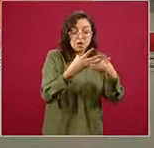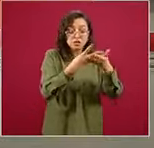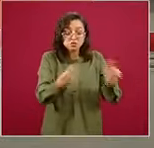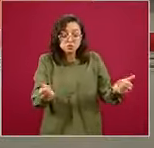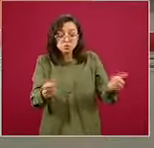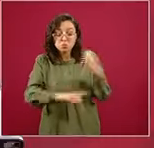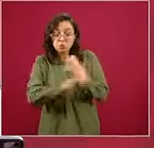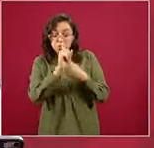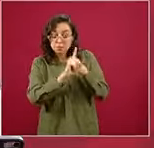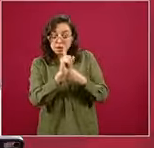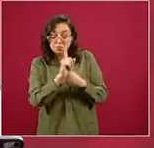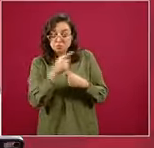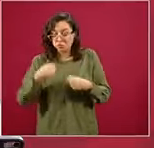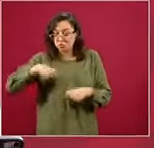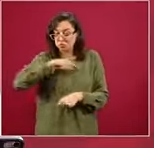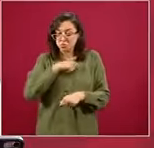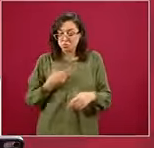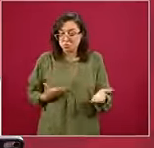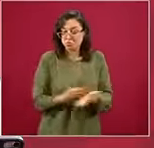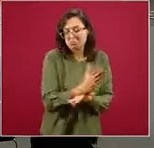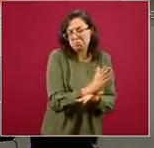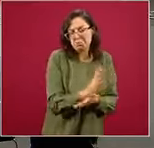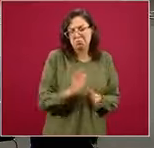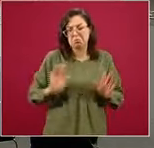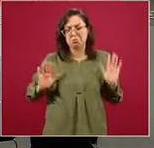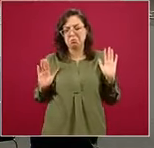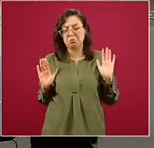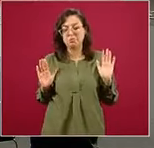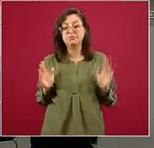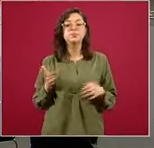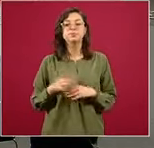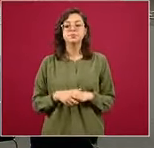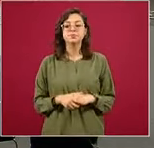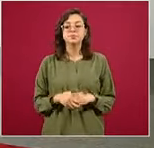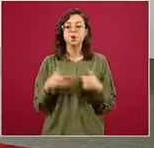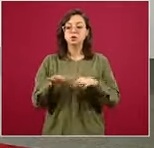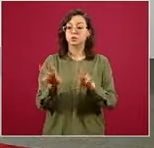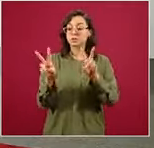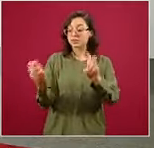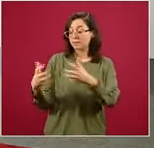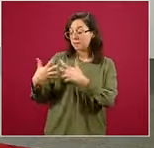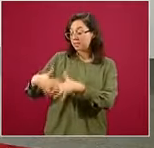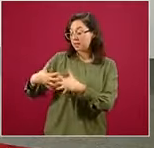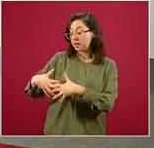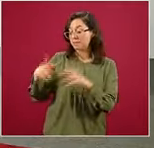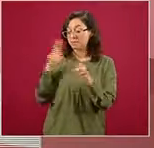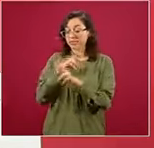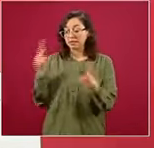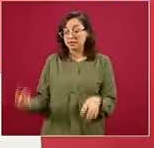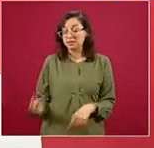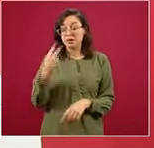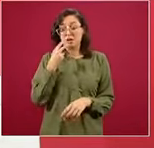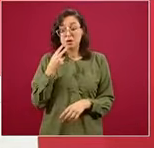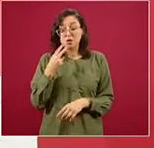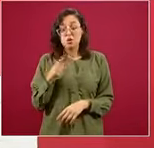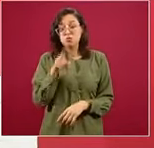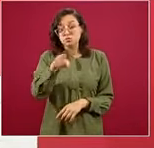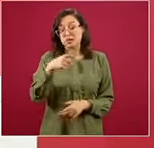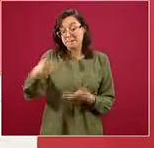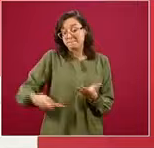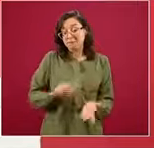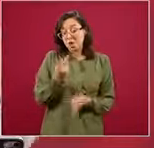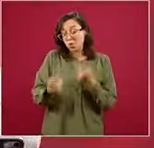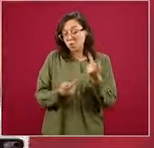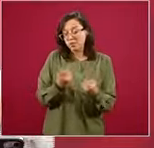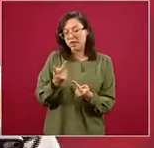ya no hay ningún otro elemento pendiente. Sobre los ventiladores, vamos más allá de lo que usted está planteando, porque